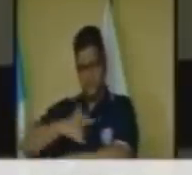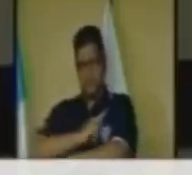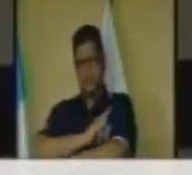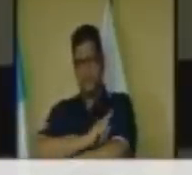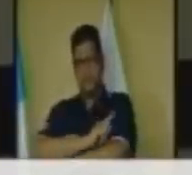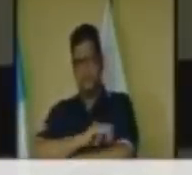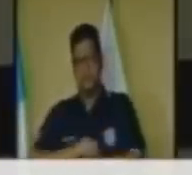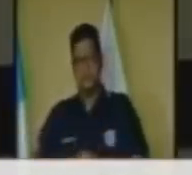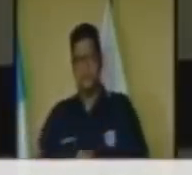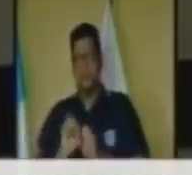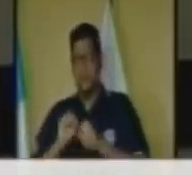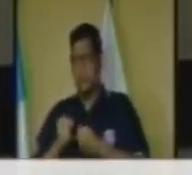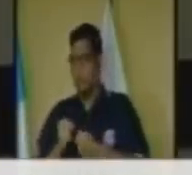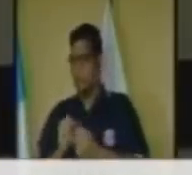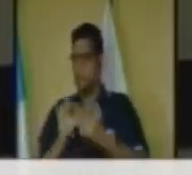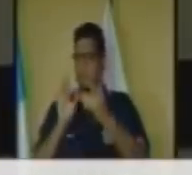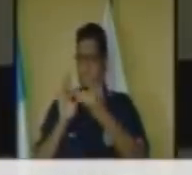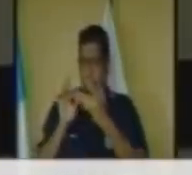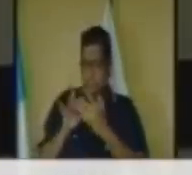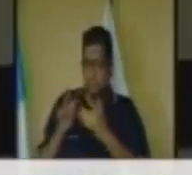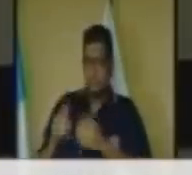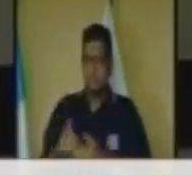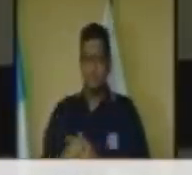que donde pueden conectar los pasajeros.